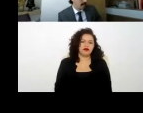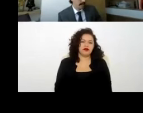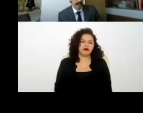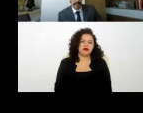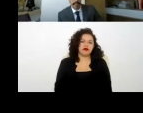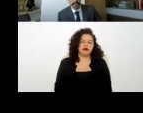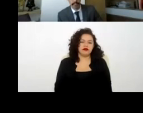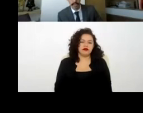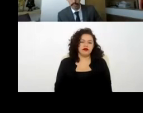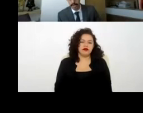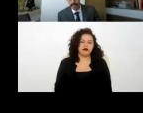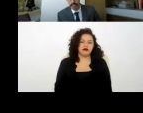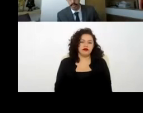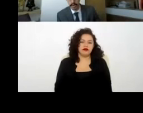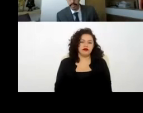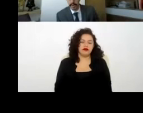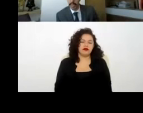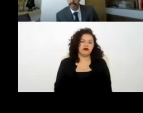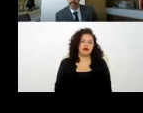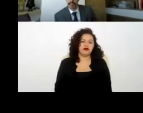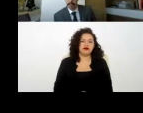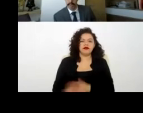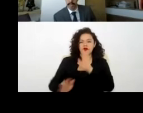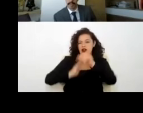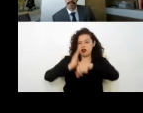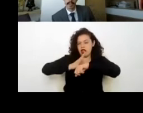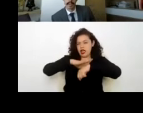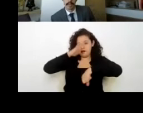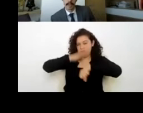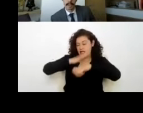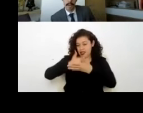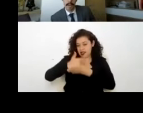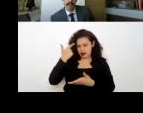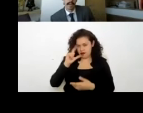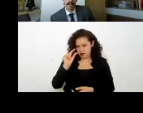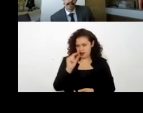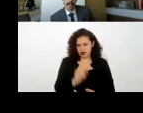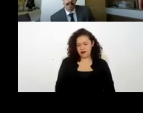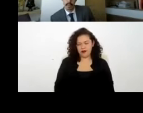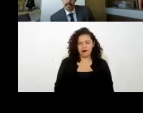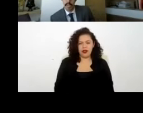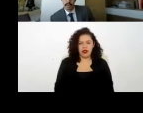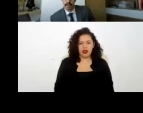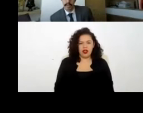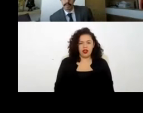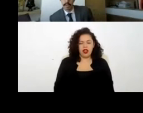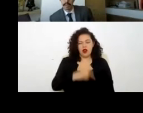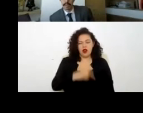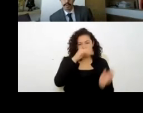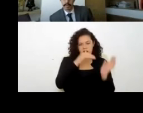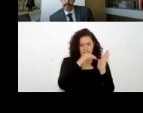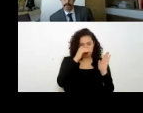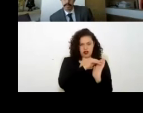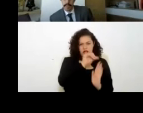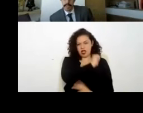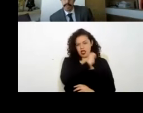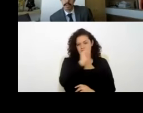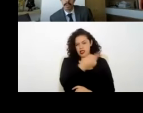implica sanciones, como pueden ver, un poquito más fuertes, que van ya sea de 1 millón a 6 millones de